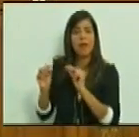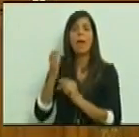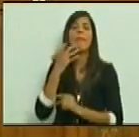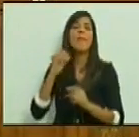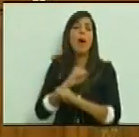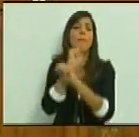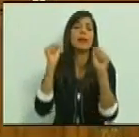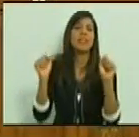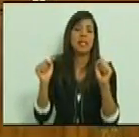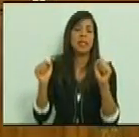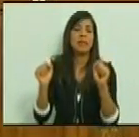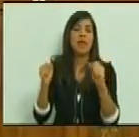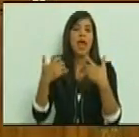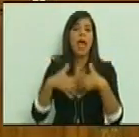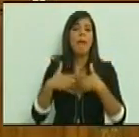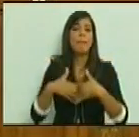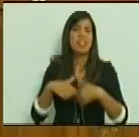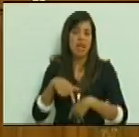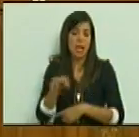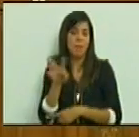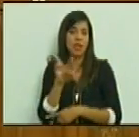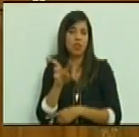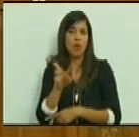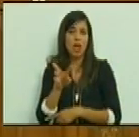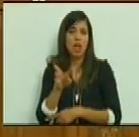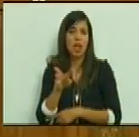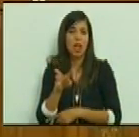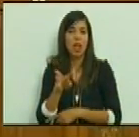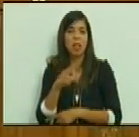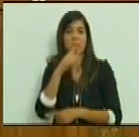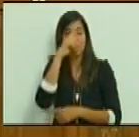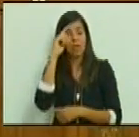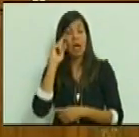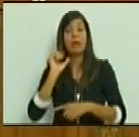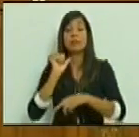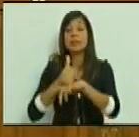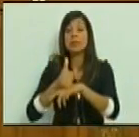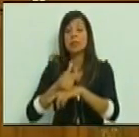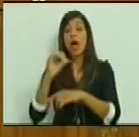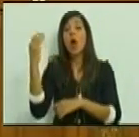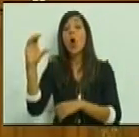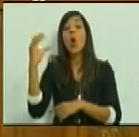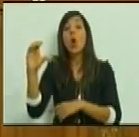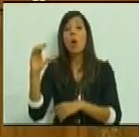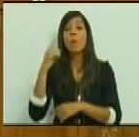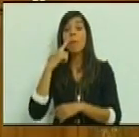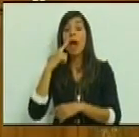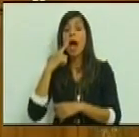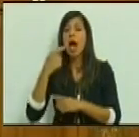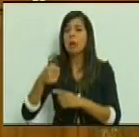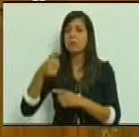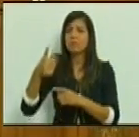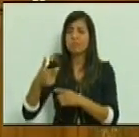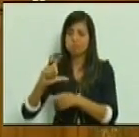como Monómeros, que una empresa nuestra, que es la segunda más grande de Colombia produciendo